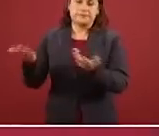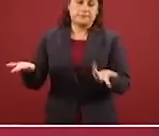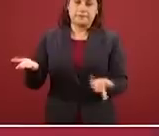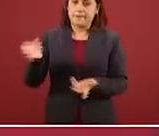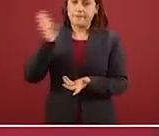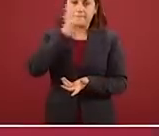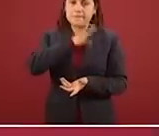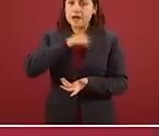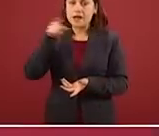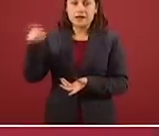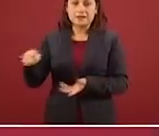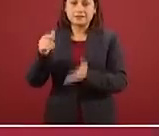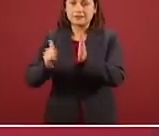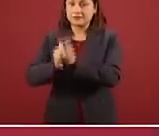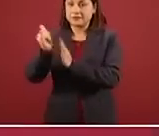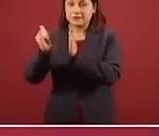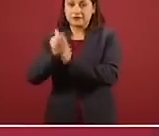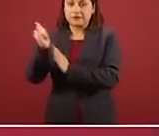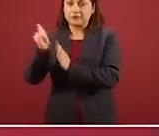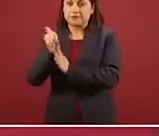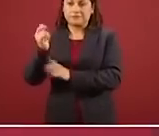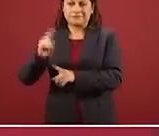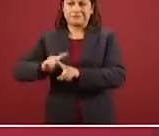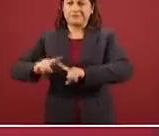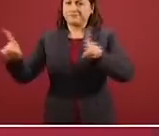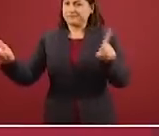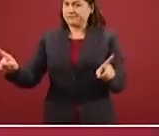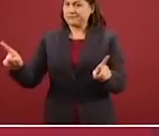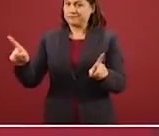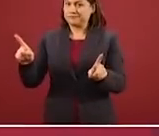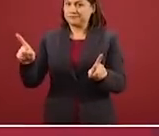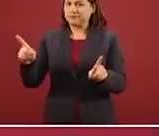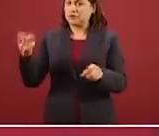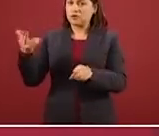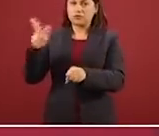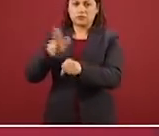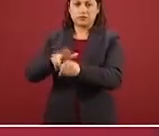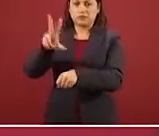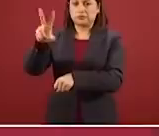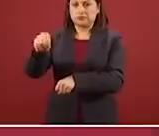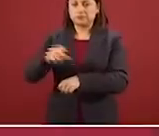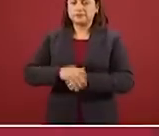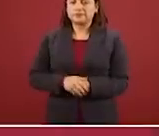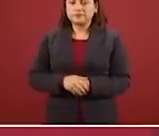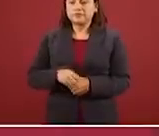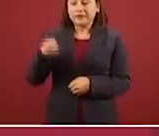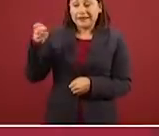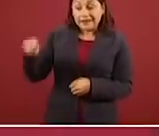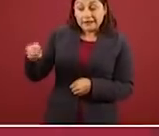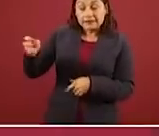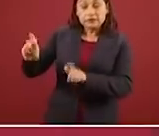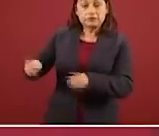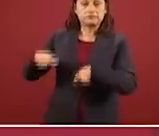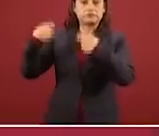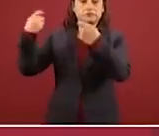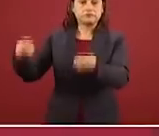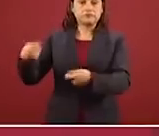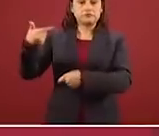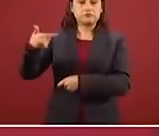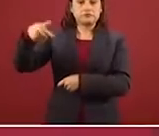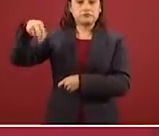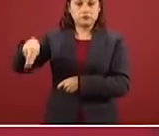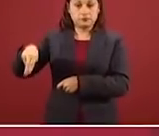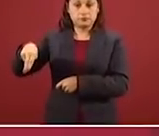para hacer un hospital y se había entregado a la Guardia Nacional, ya se